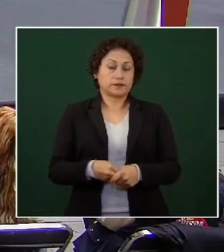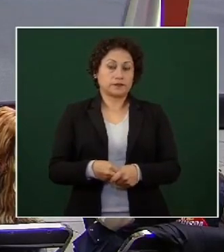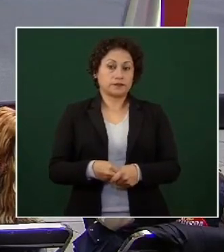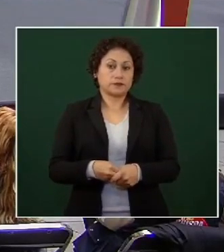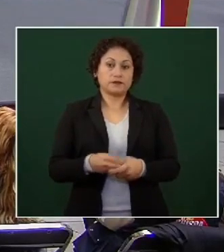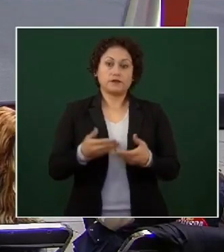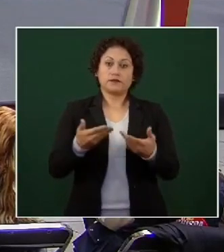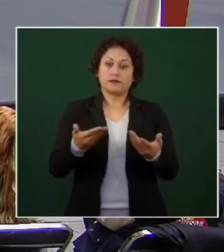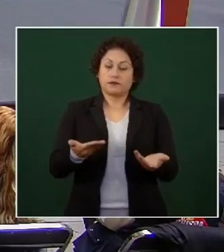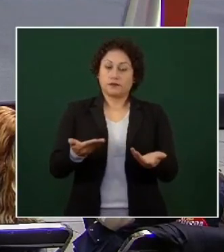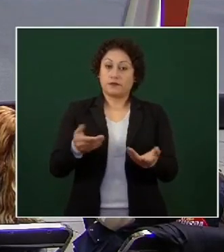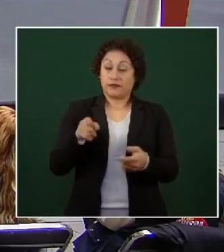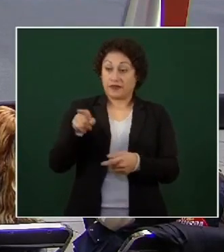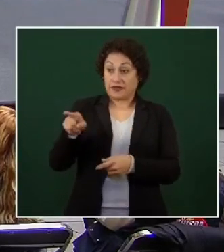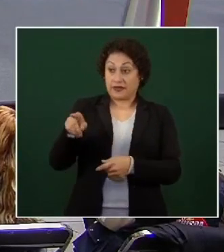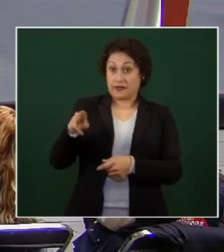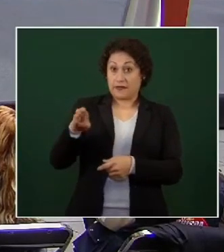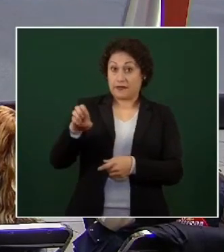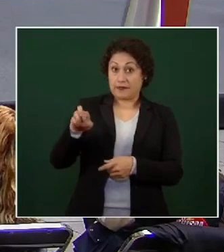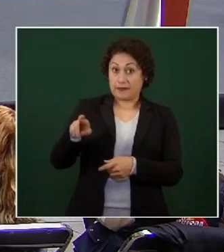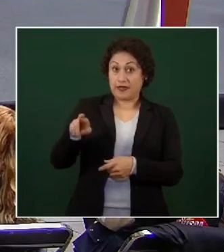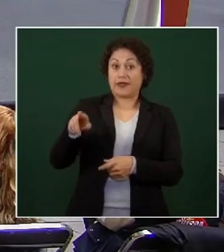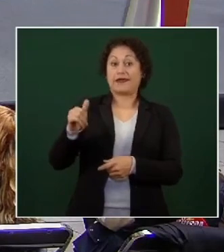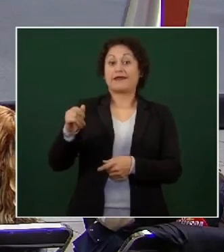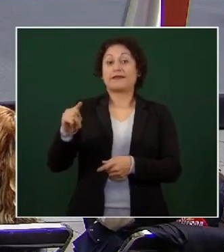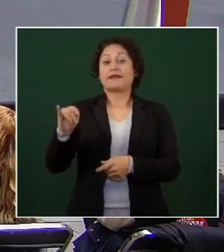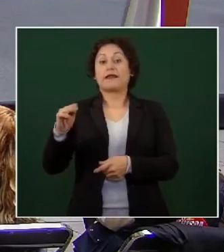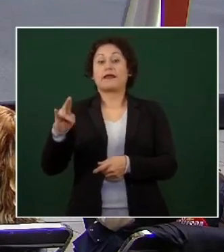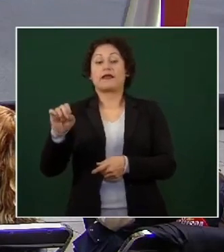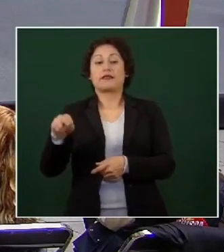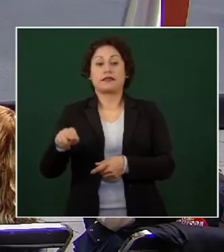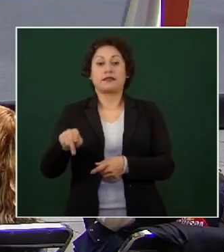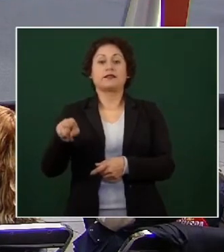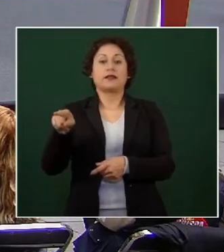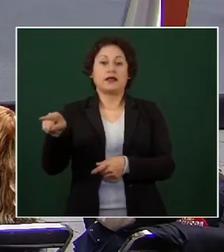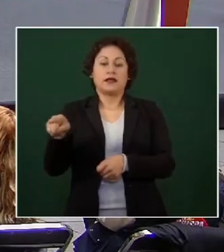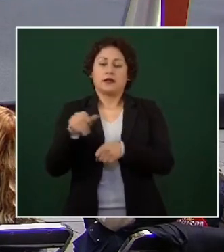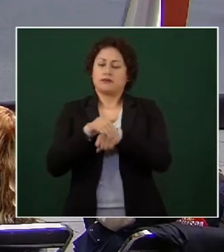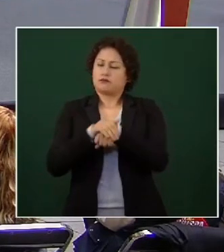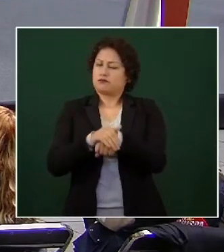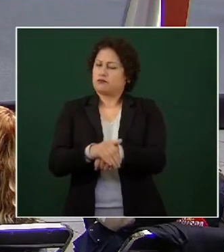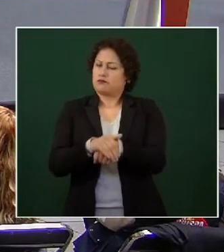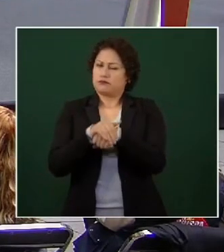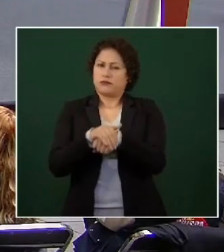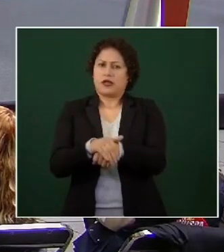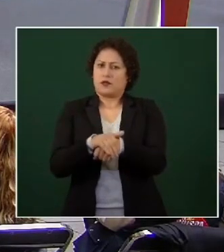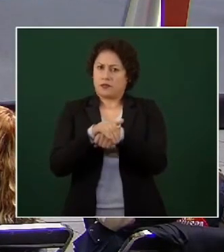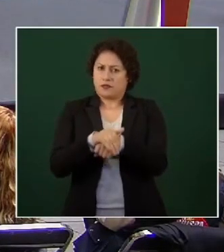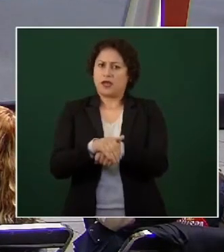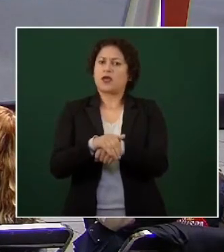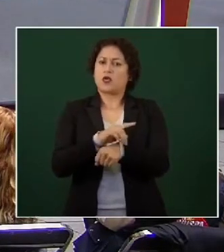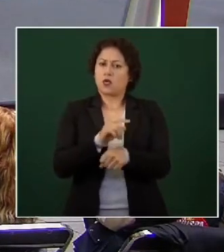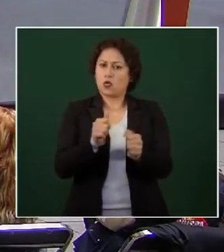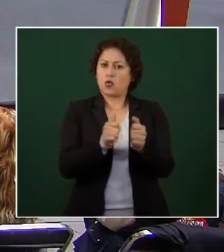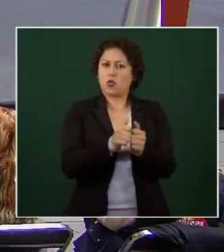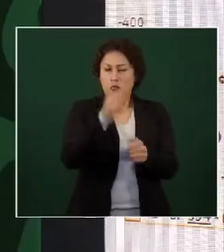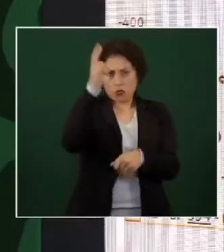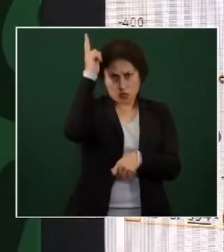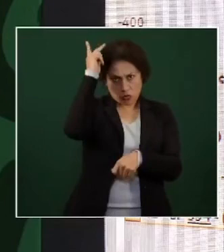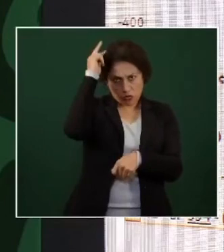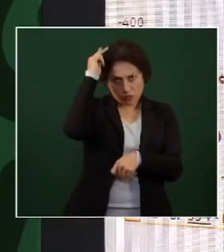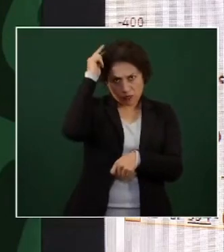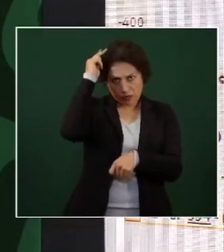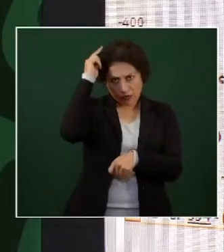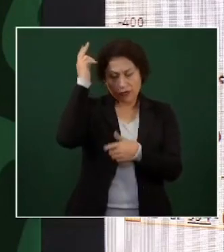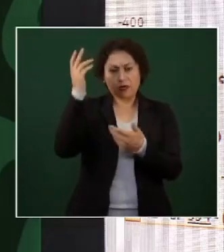Y Mier y Terán, que era su gran amigo, para tener una idea, fue el que recibió la